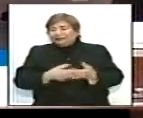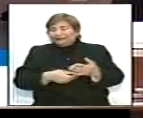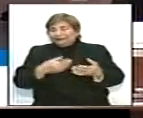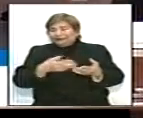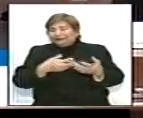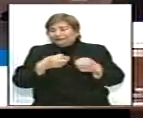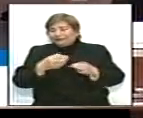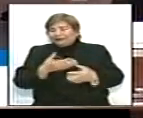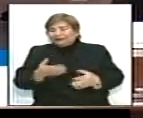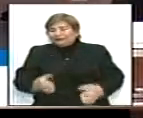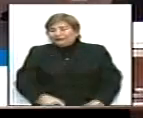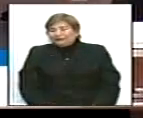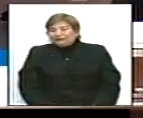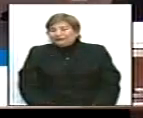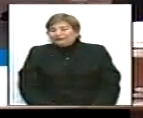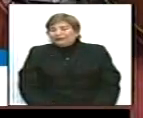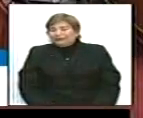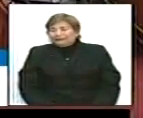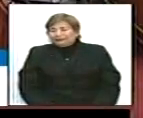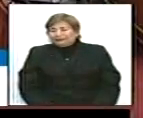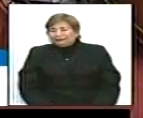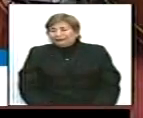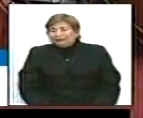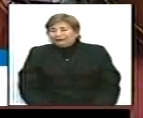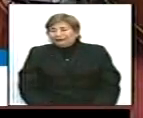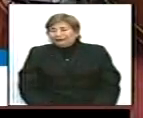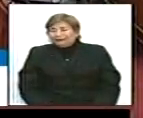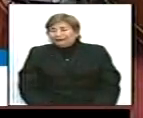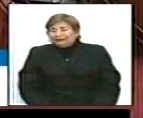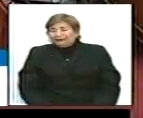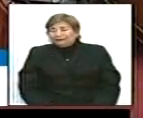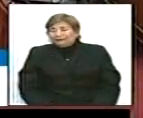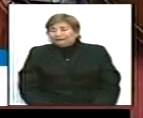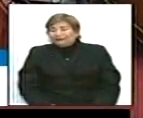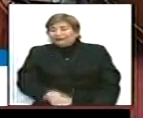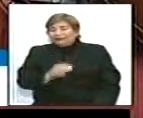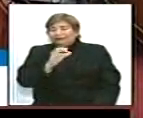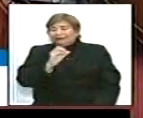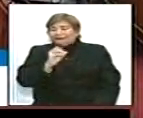dar la interrupción al congresista Arce. Así nos trata la oposición, concluir, presidenta. Por favor. Así nos trata la oposición.